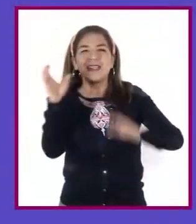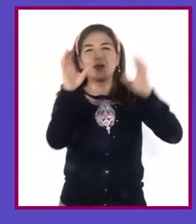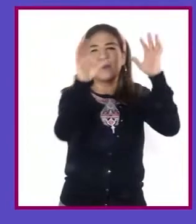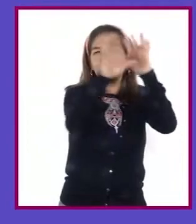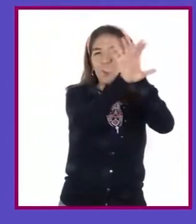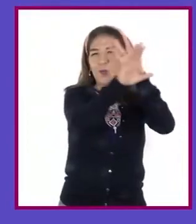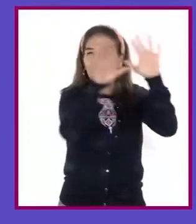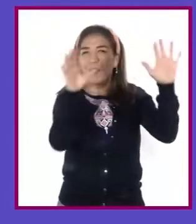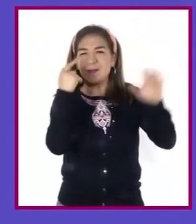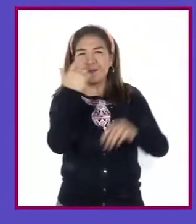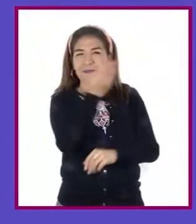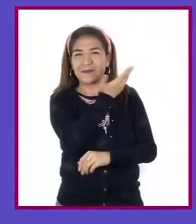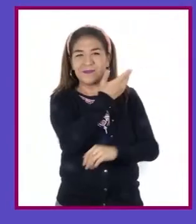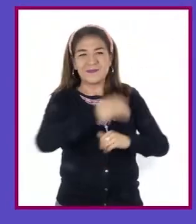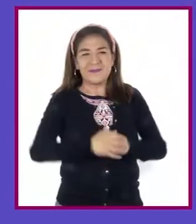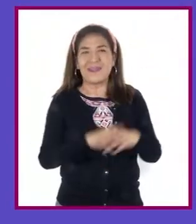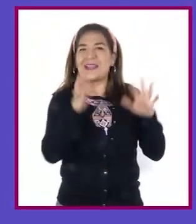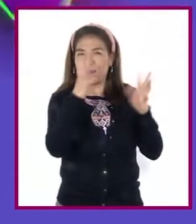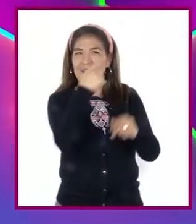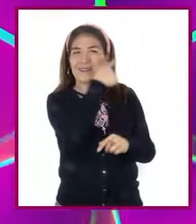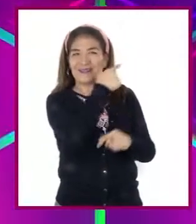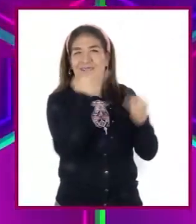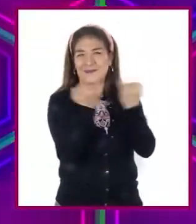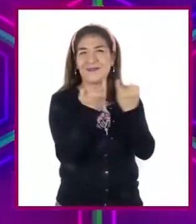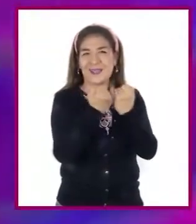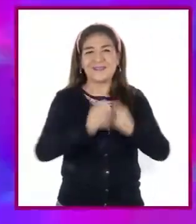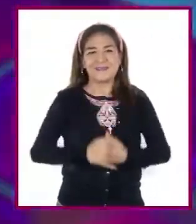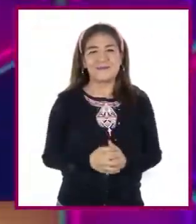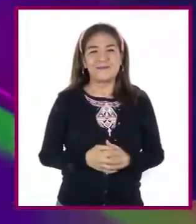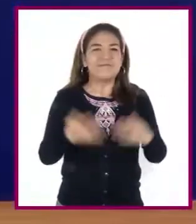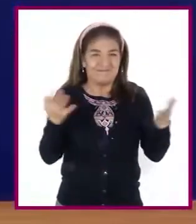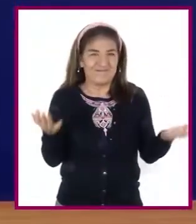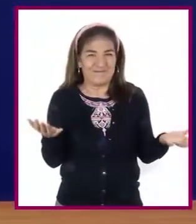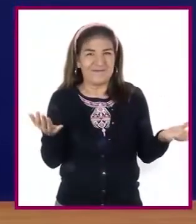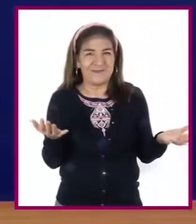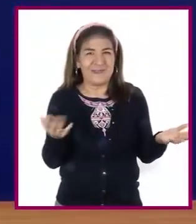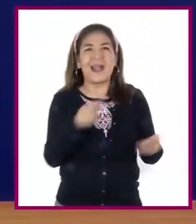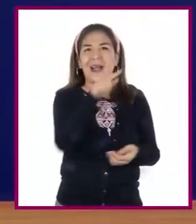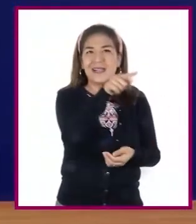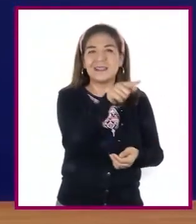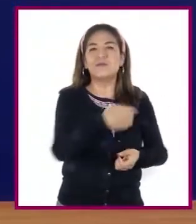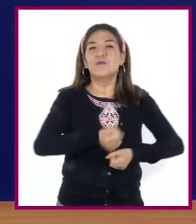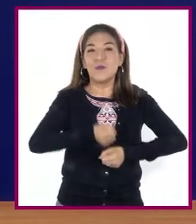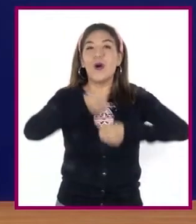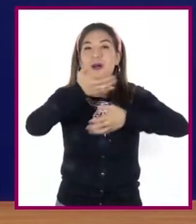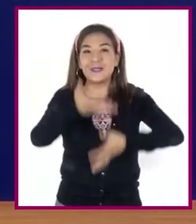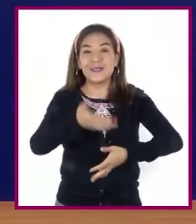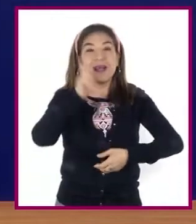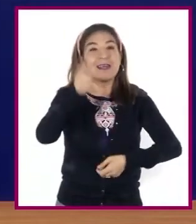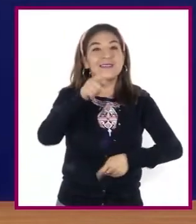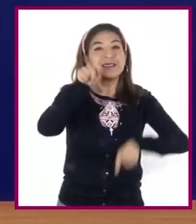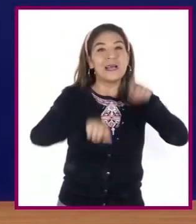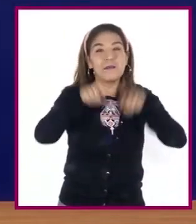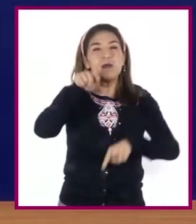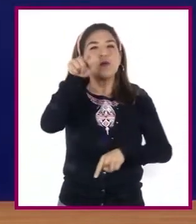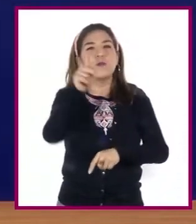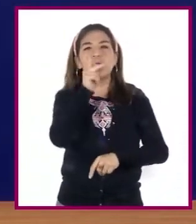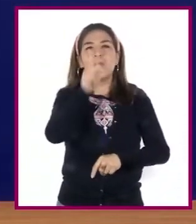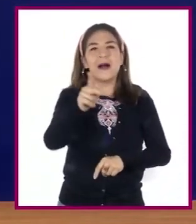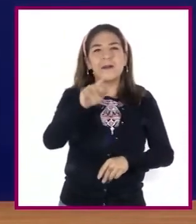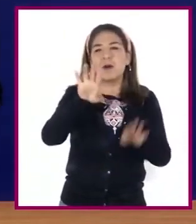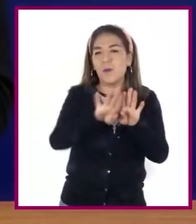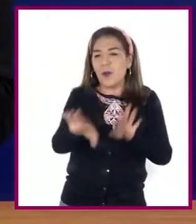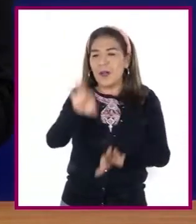así. Ándele, algo así. ¿Ves? Eso es la poesía, la capacidad de elegir ciertas palabras